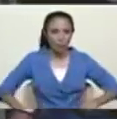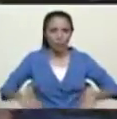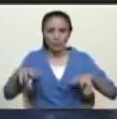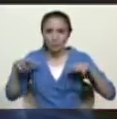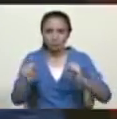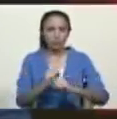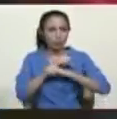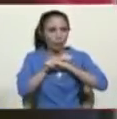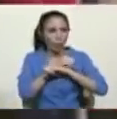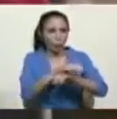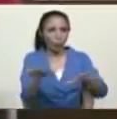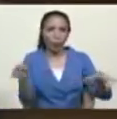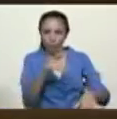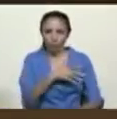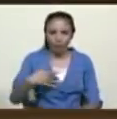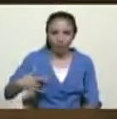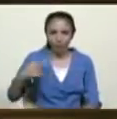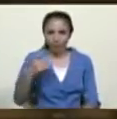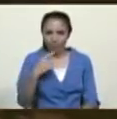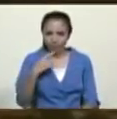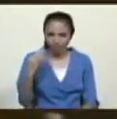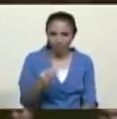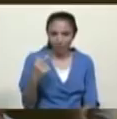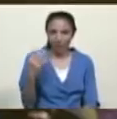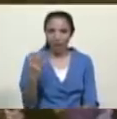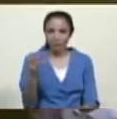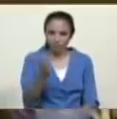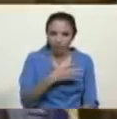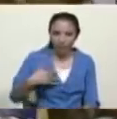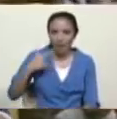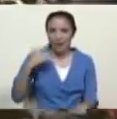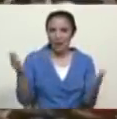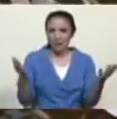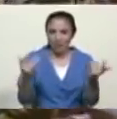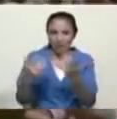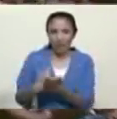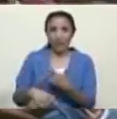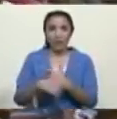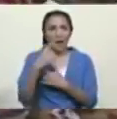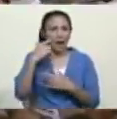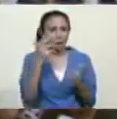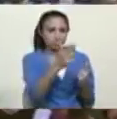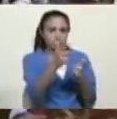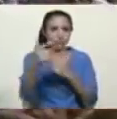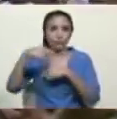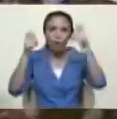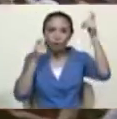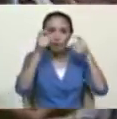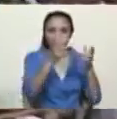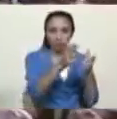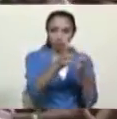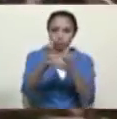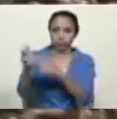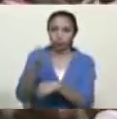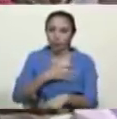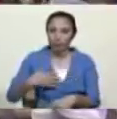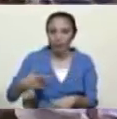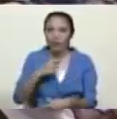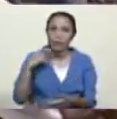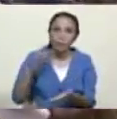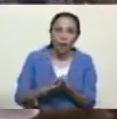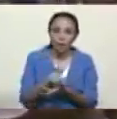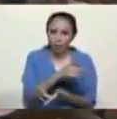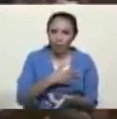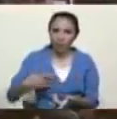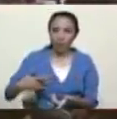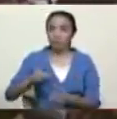de Guanarito, de Guanare, buscando a los chavistas para asesinarlos. ¿Y qué vamos